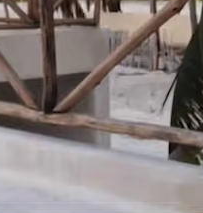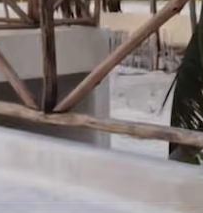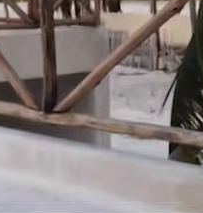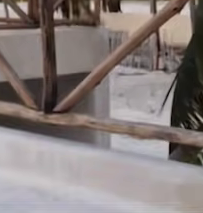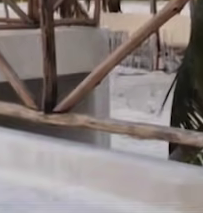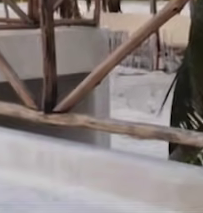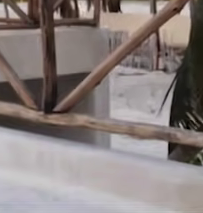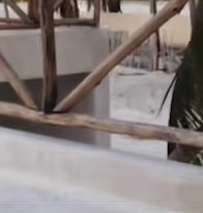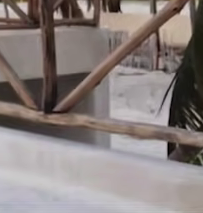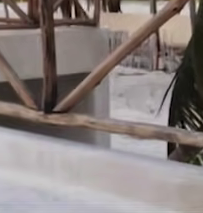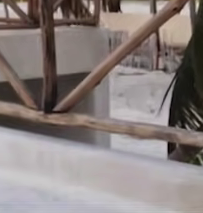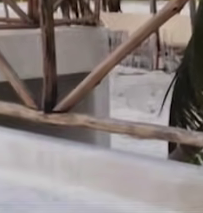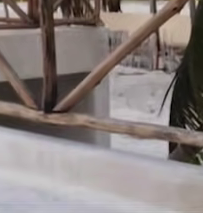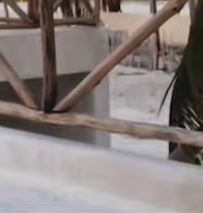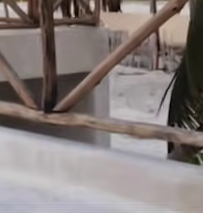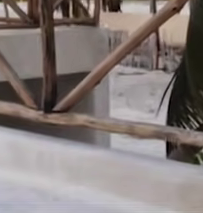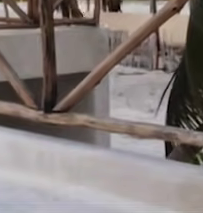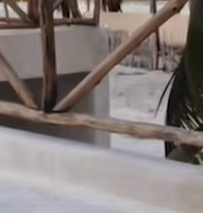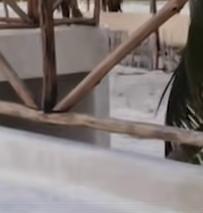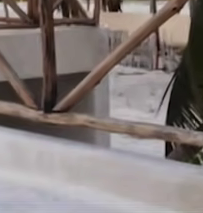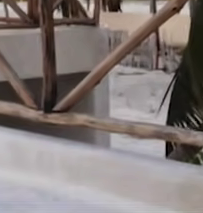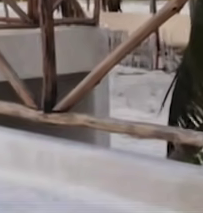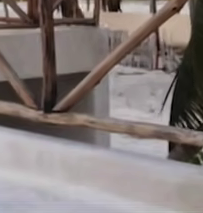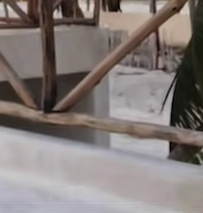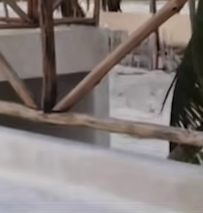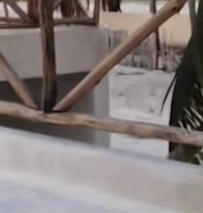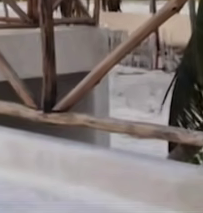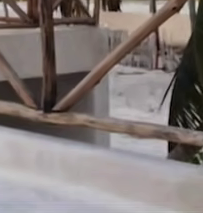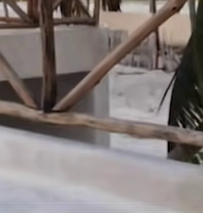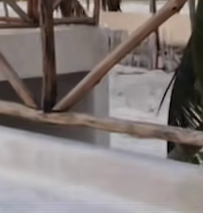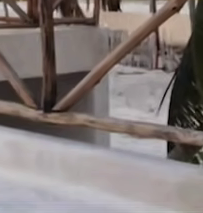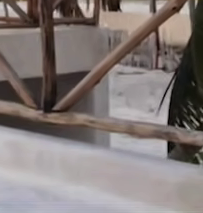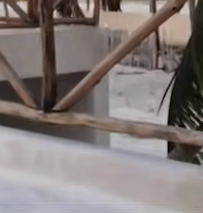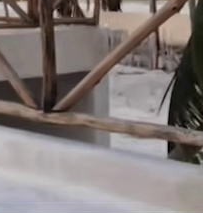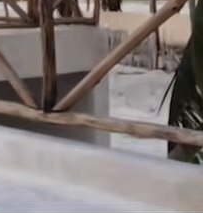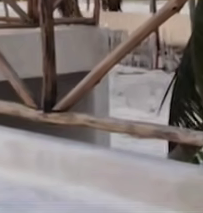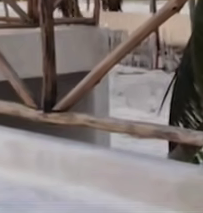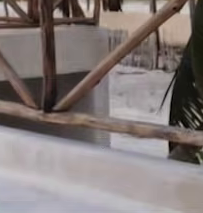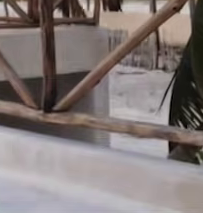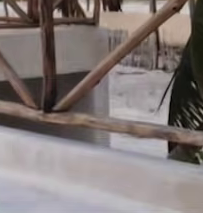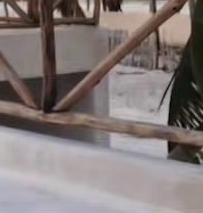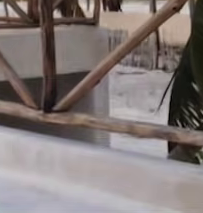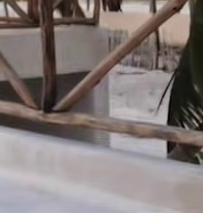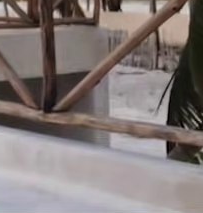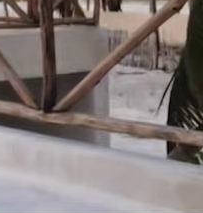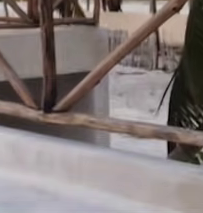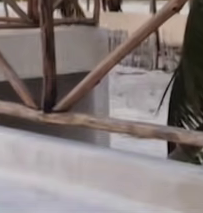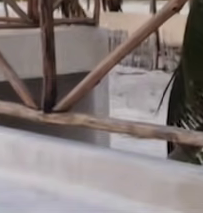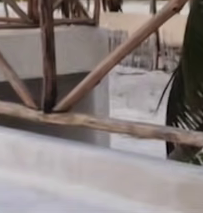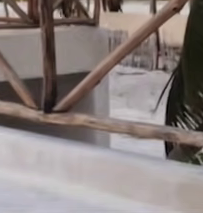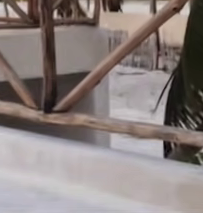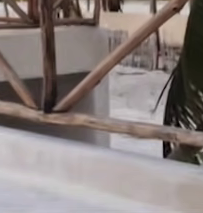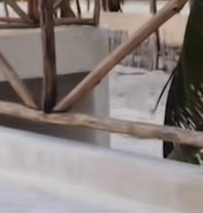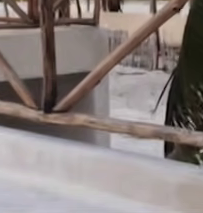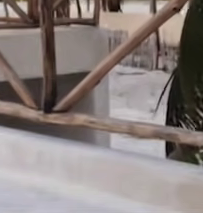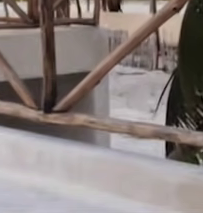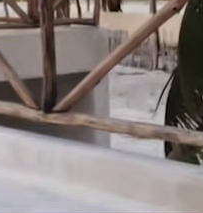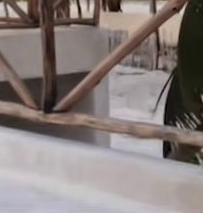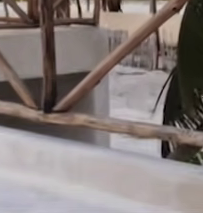tres, uno, dos, tres, uno, dos, tres,